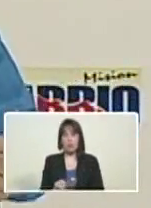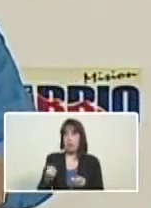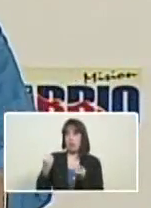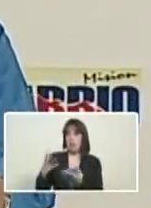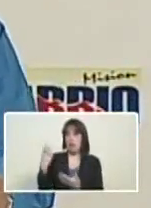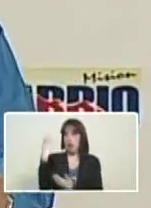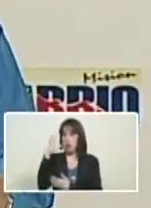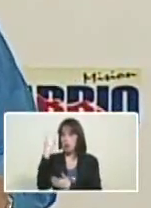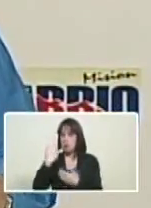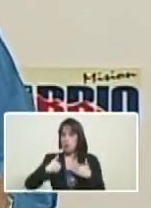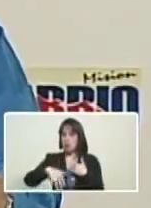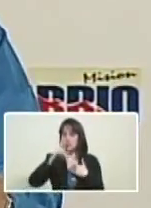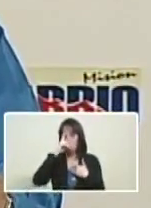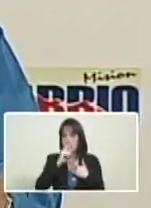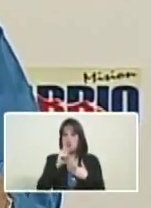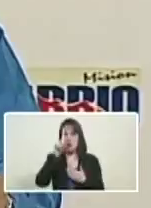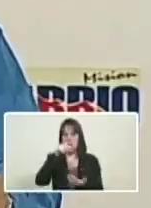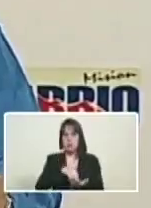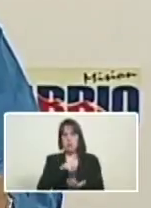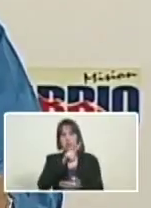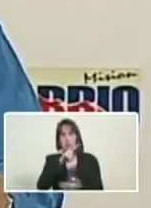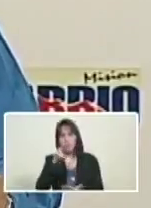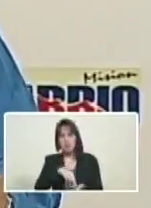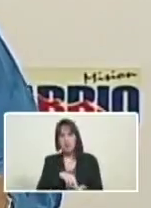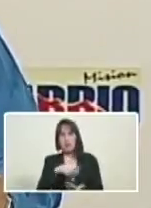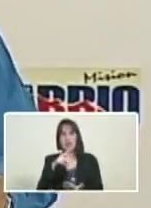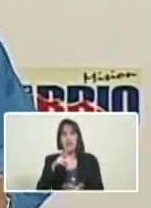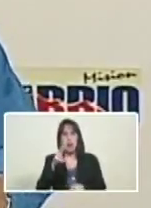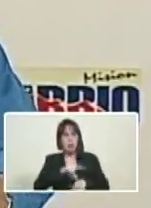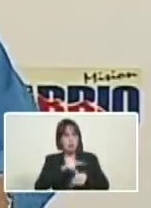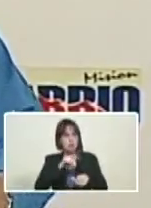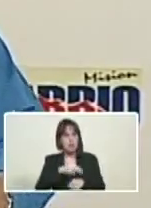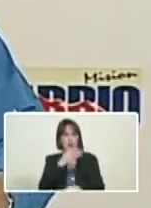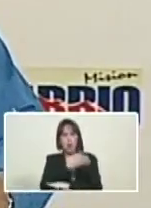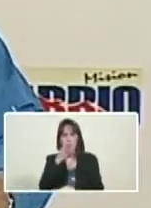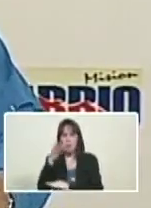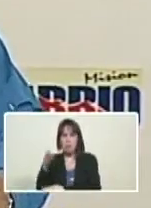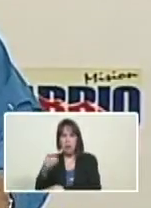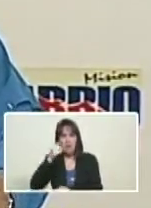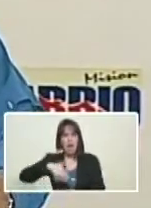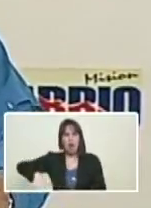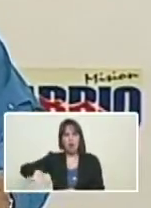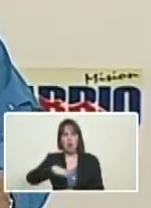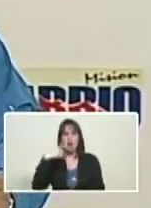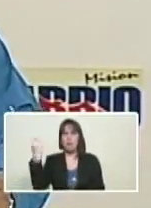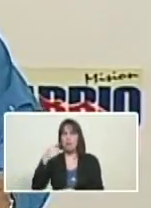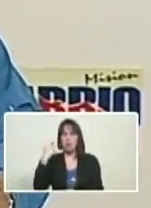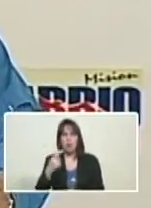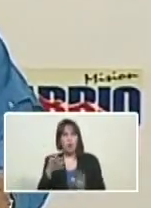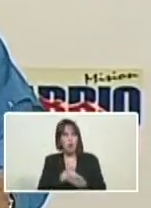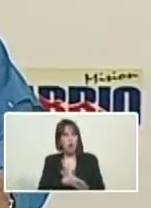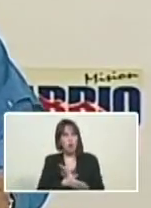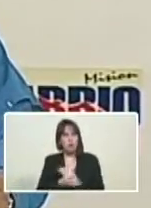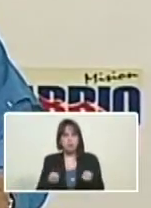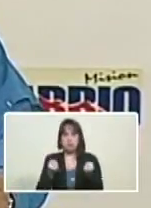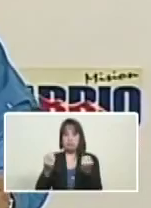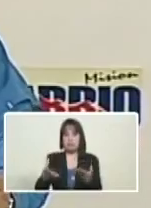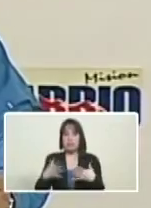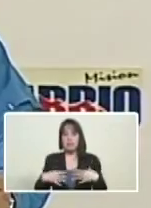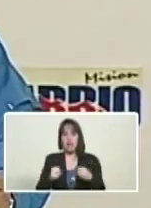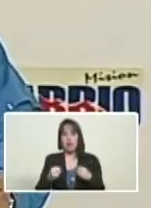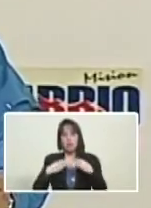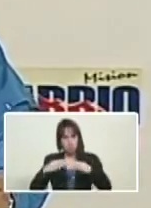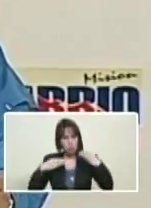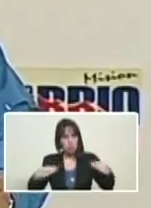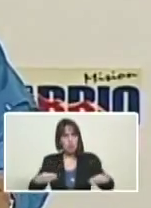dentro de unos años 1.000, 2.000 médicos para que se vayan a los campos y a los barrios a llevarle salud pública a Colombia,